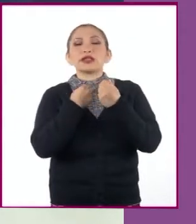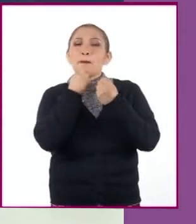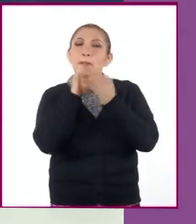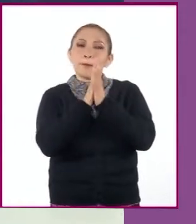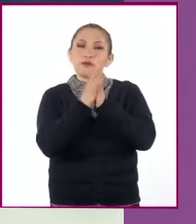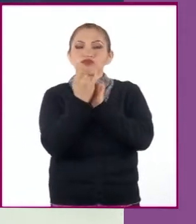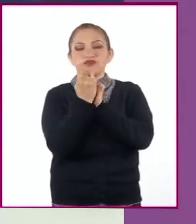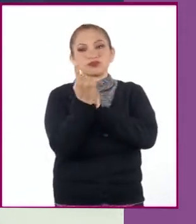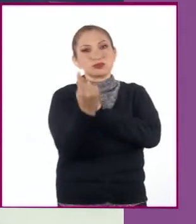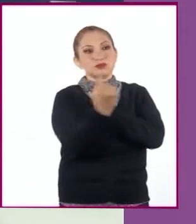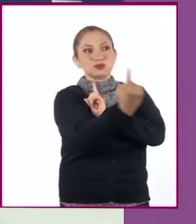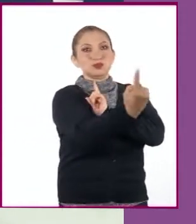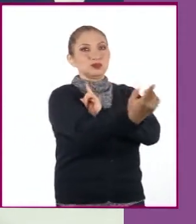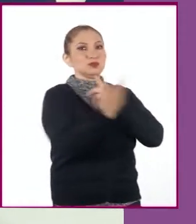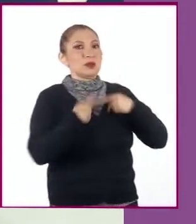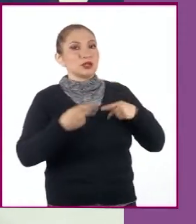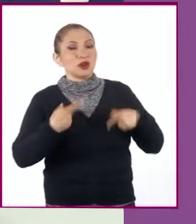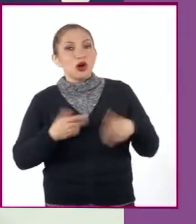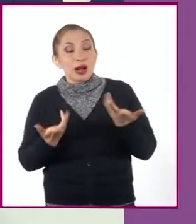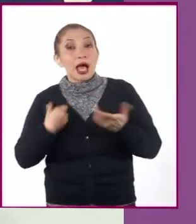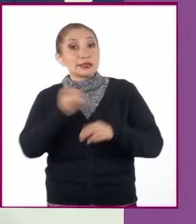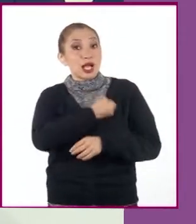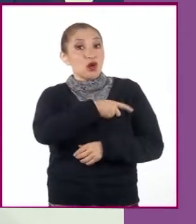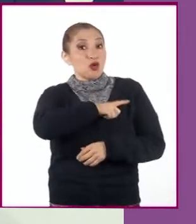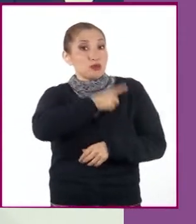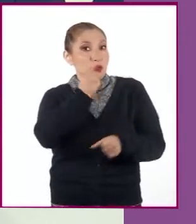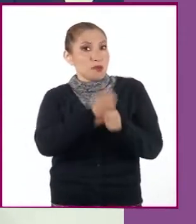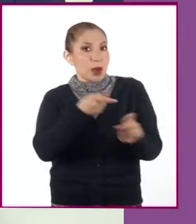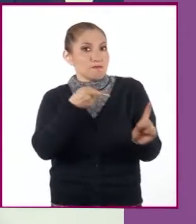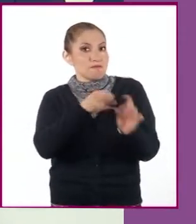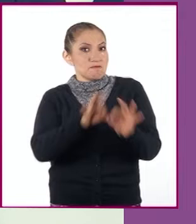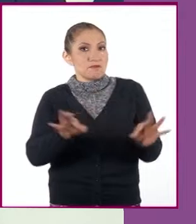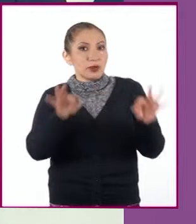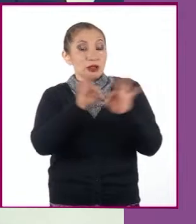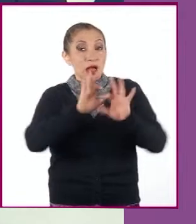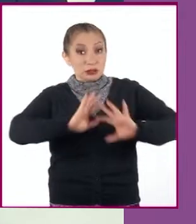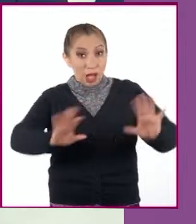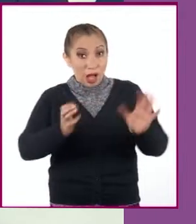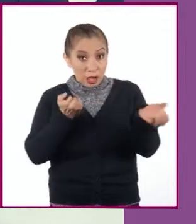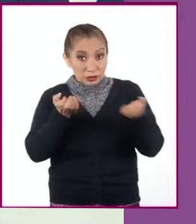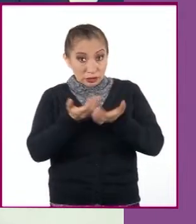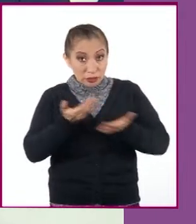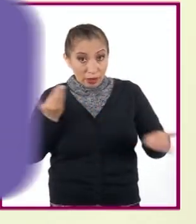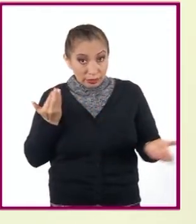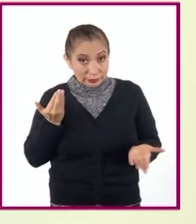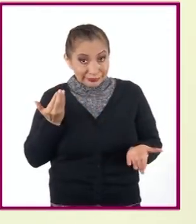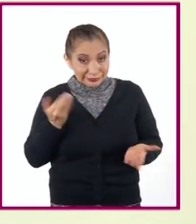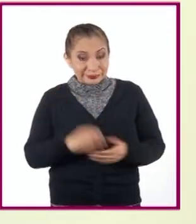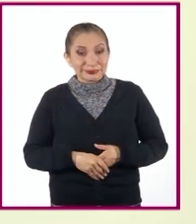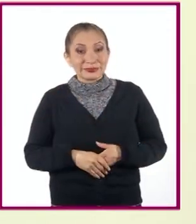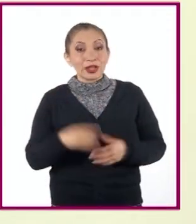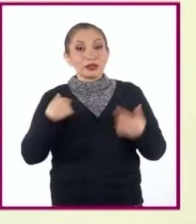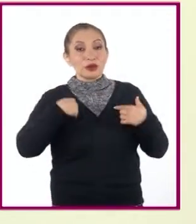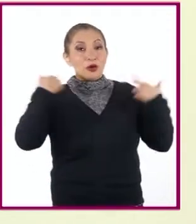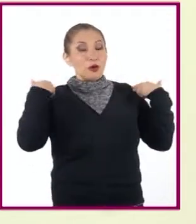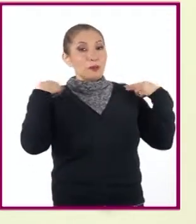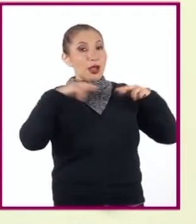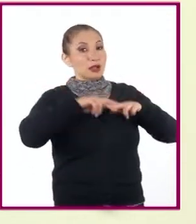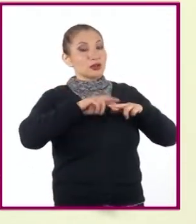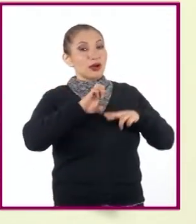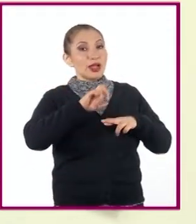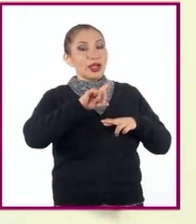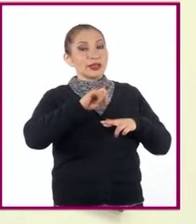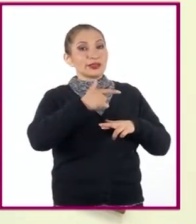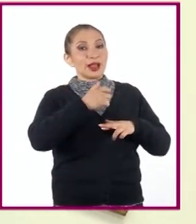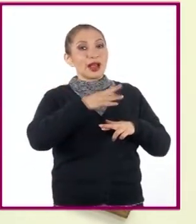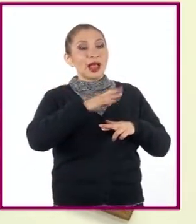pedir la sana distancia. La salud es primero. Además, ¿ya hicieron algo de ejercicio hoy? Soy el docente Edgar